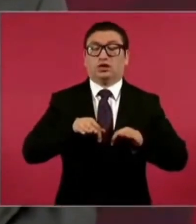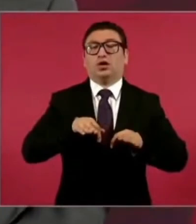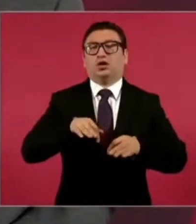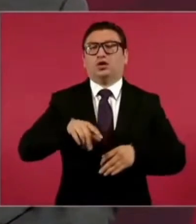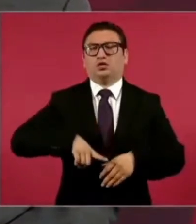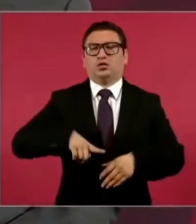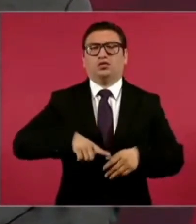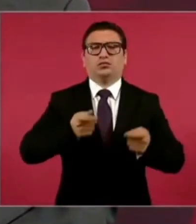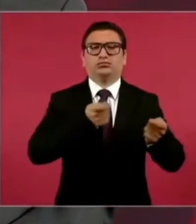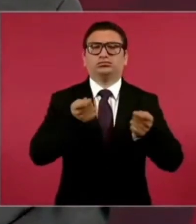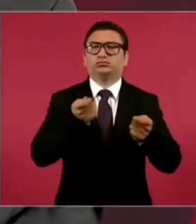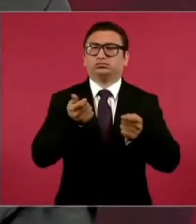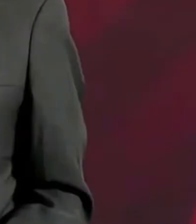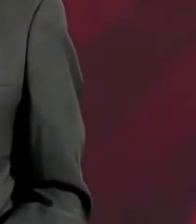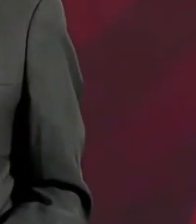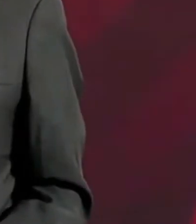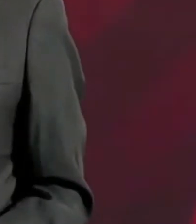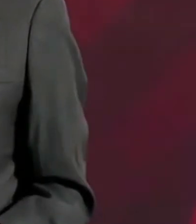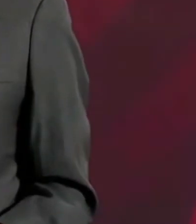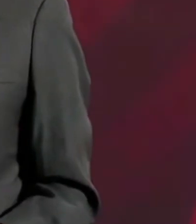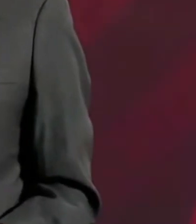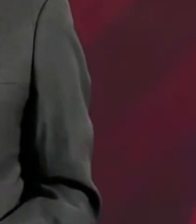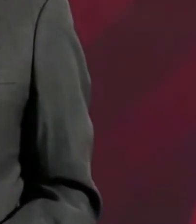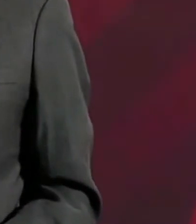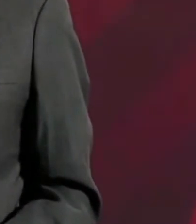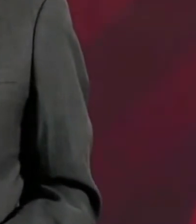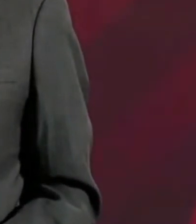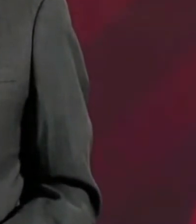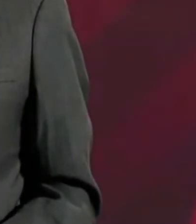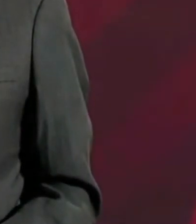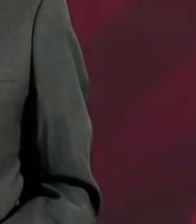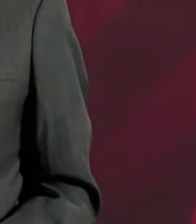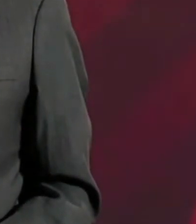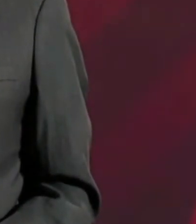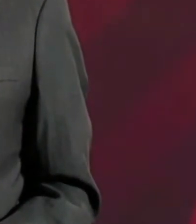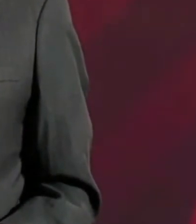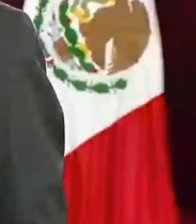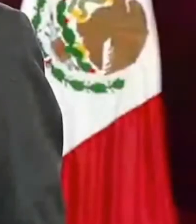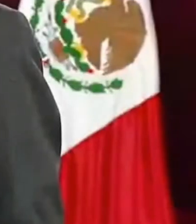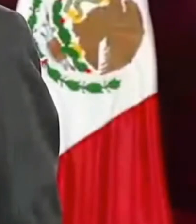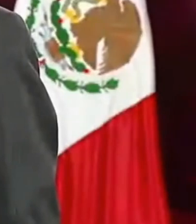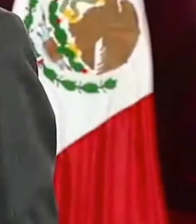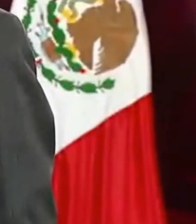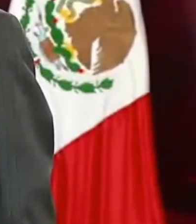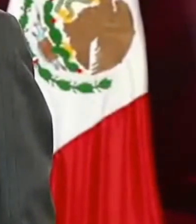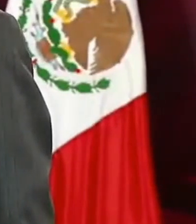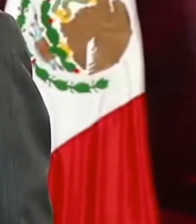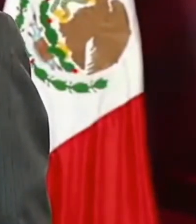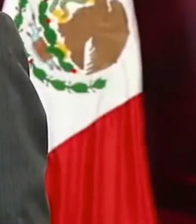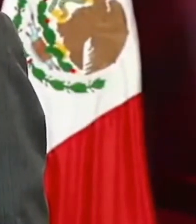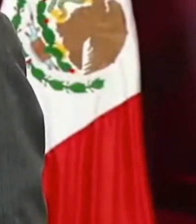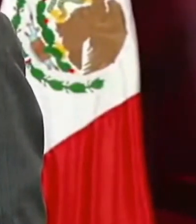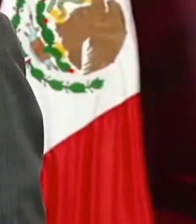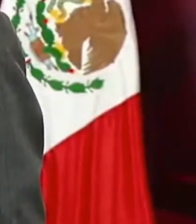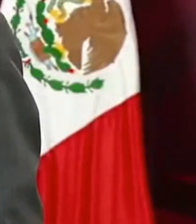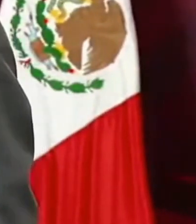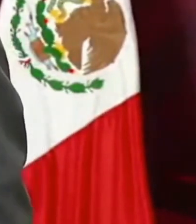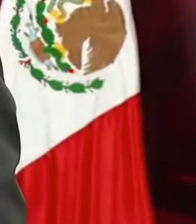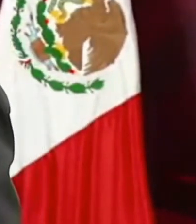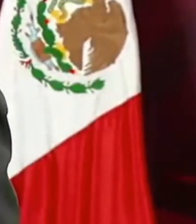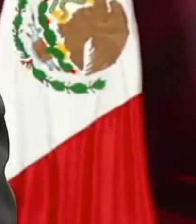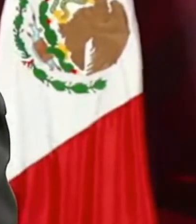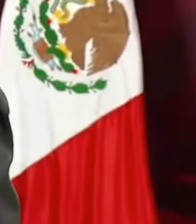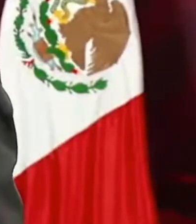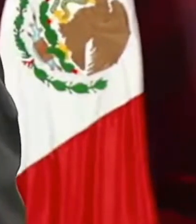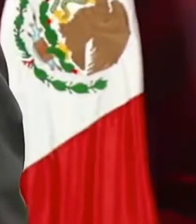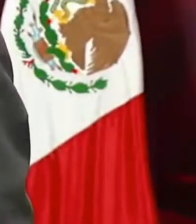manejando, administrando el dinero de todos. El presupuesto no es de nosotros y no puede ser tampoco